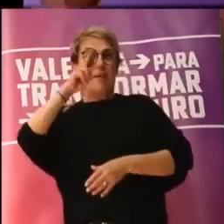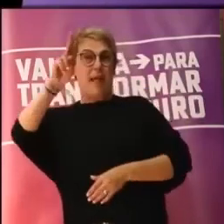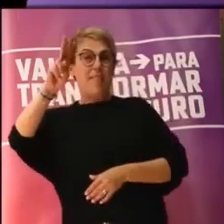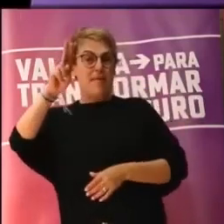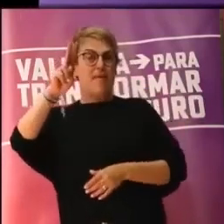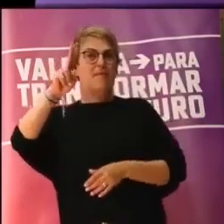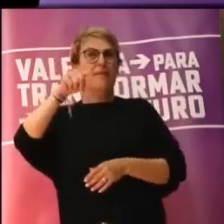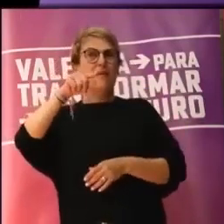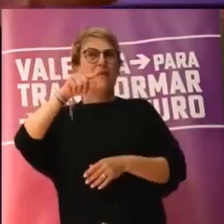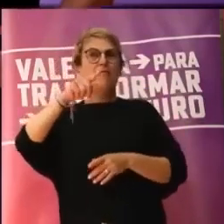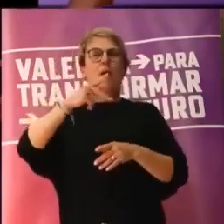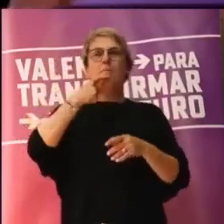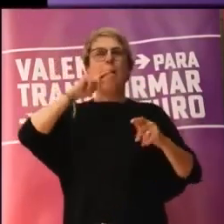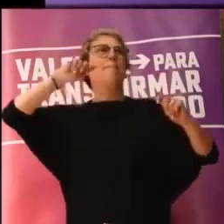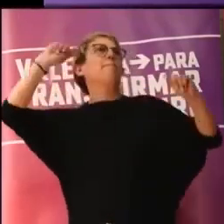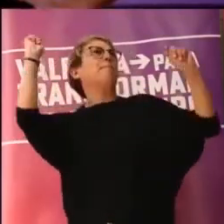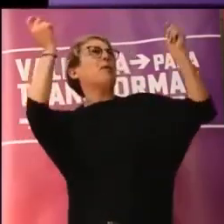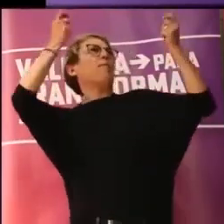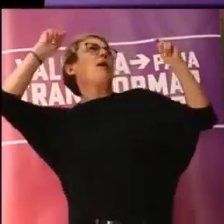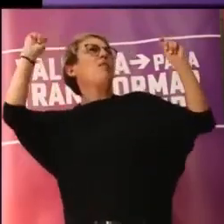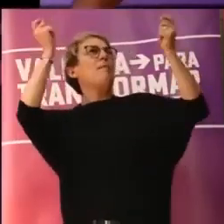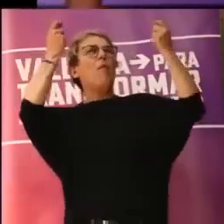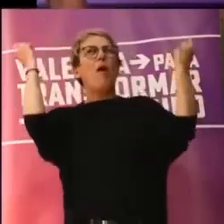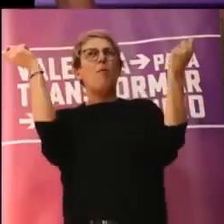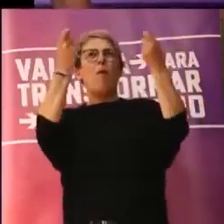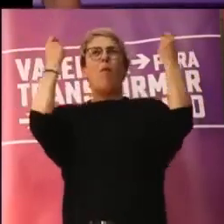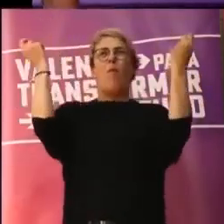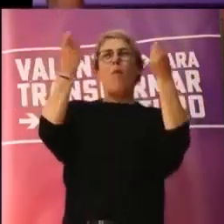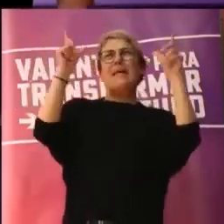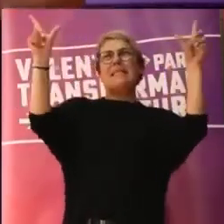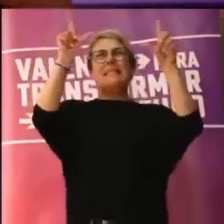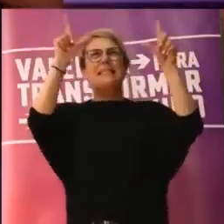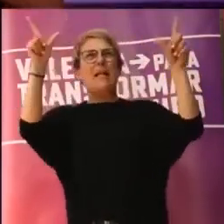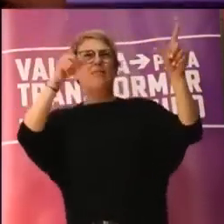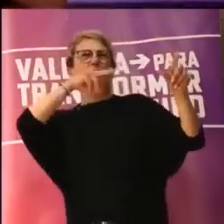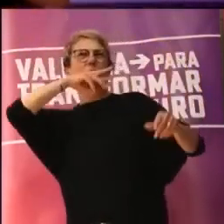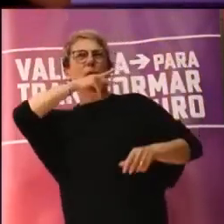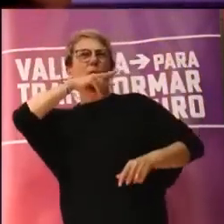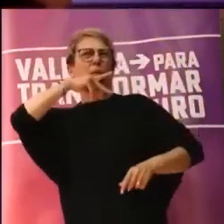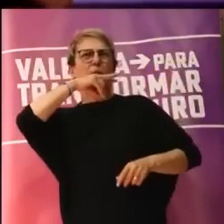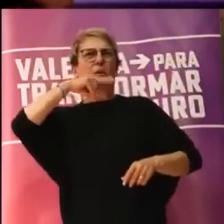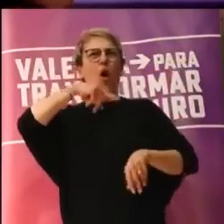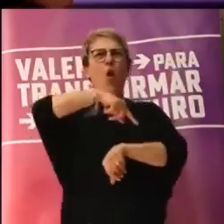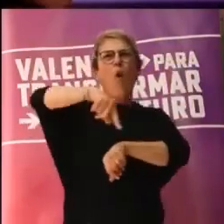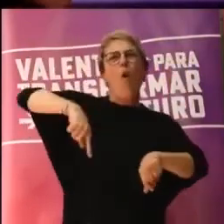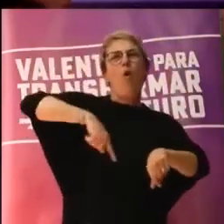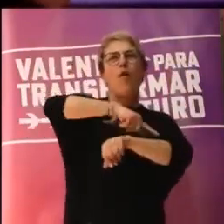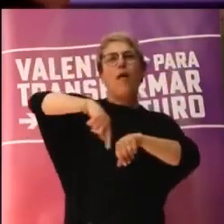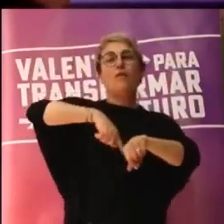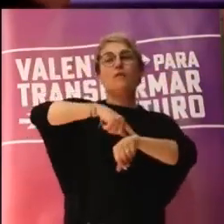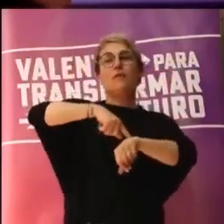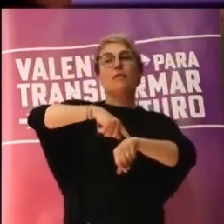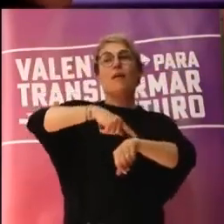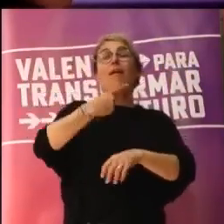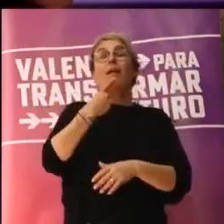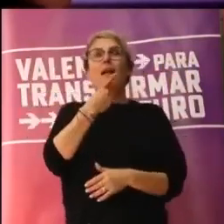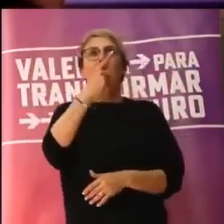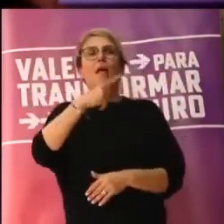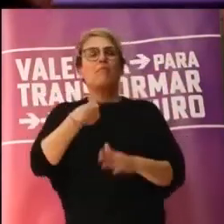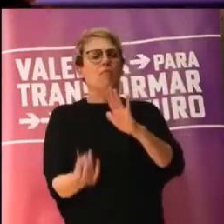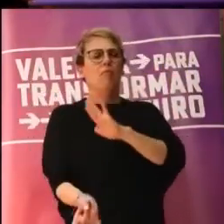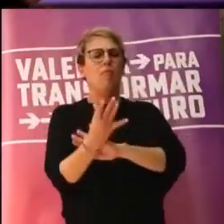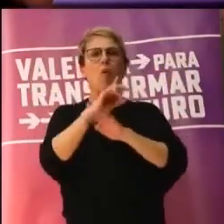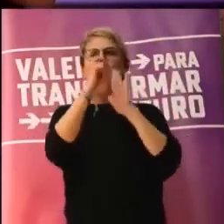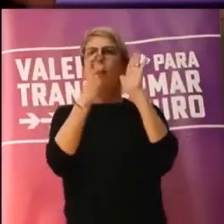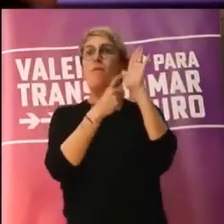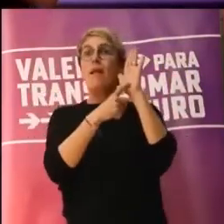Desokupa, haciéndoles propaganda durante horas y horas de televisión en prime time? Podemos, diciendo, queremos hacer una ley para